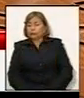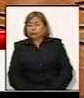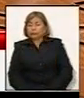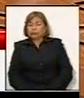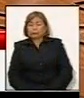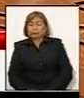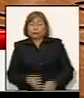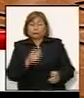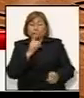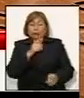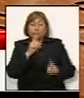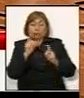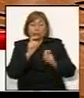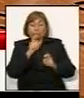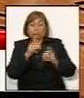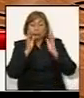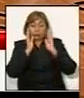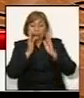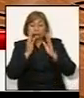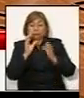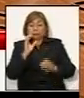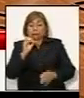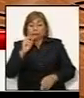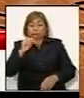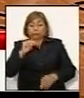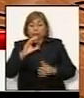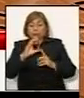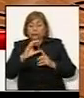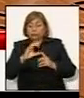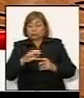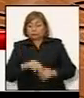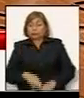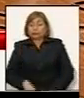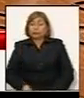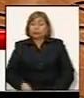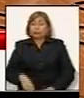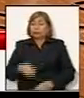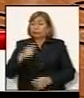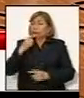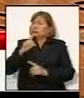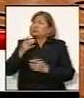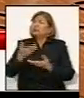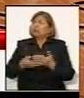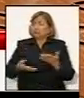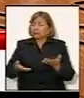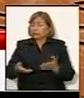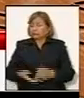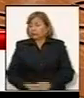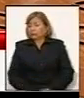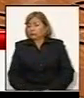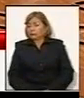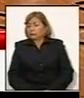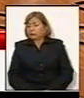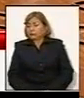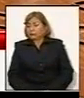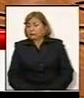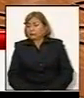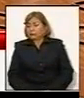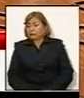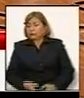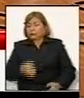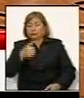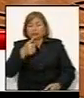perteneció pertenece a alguna ong en calidad de qué en calidad de